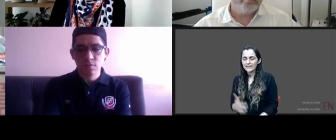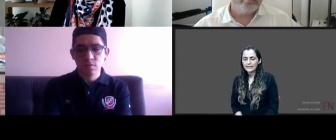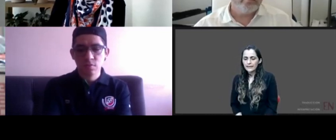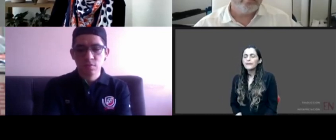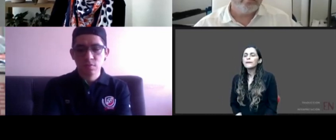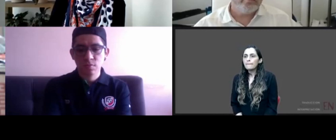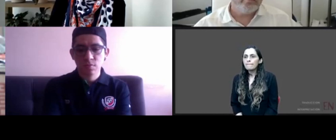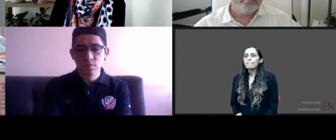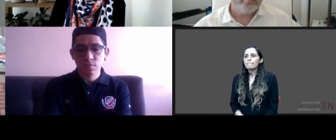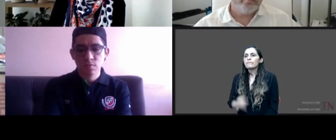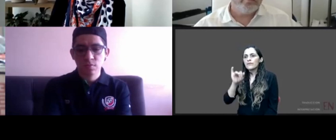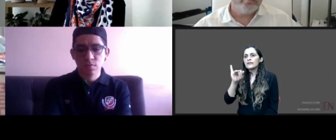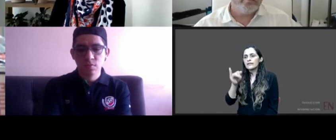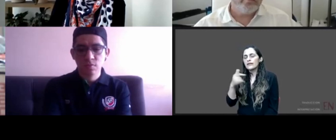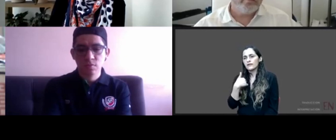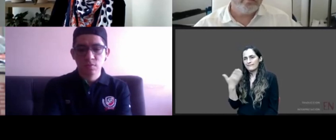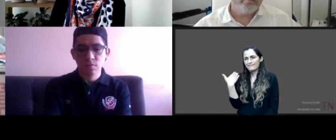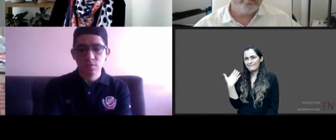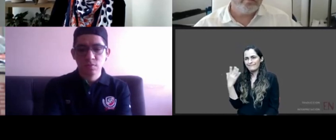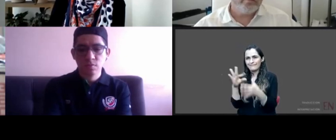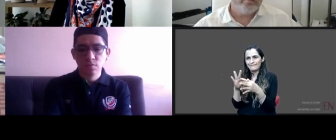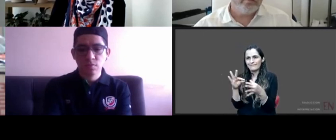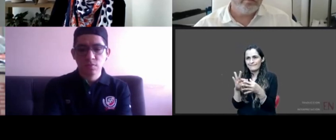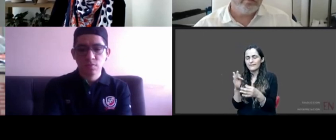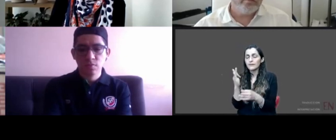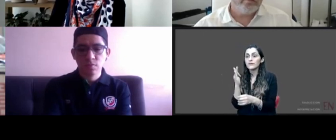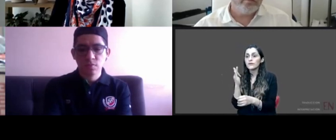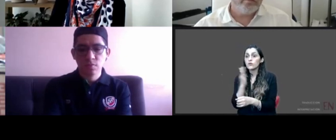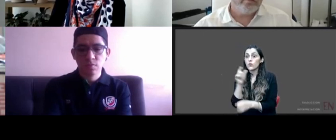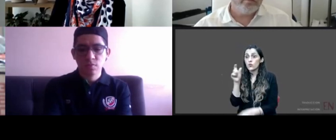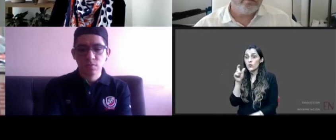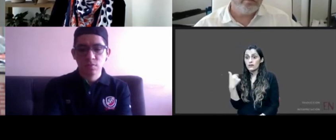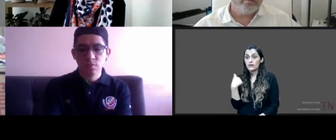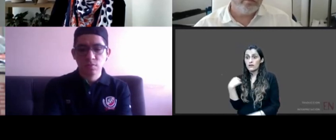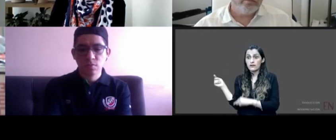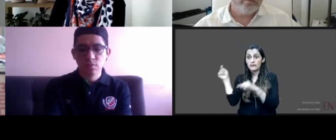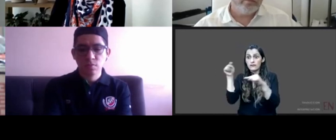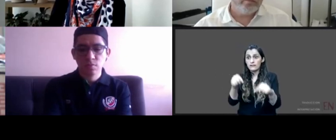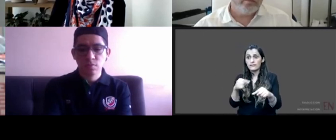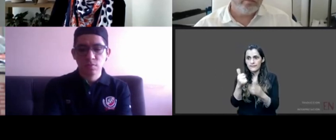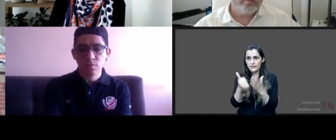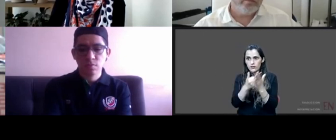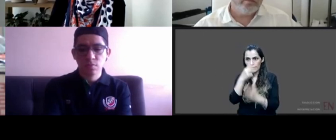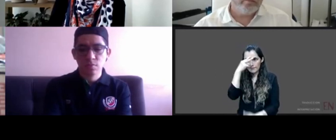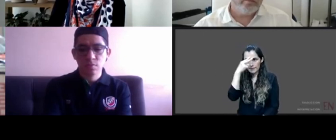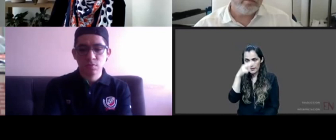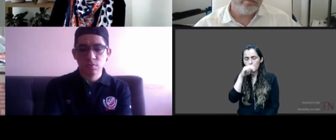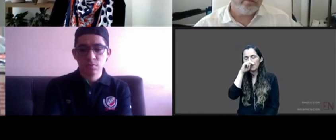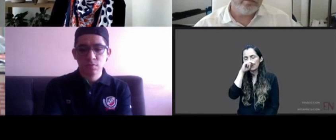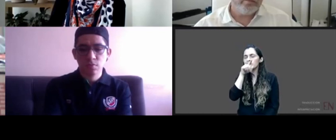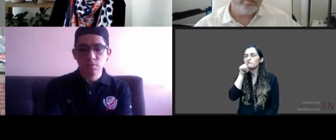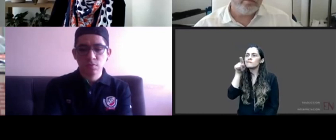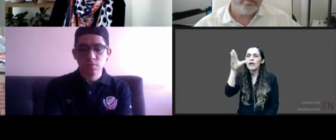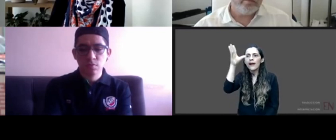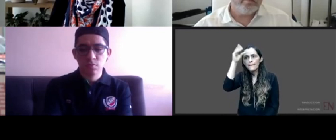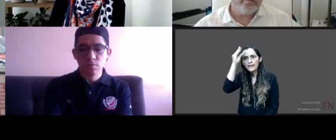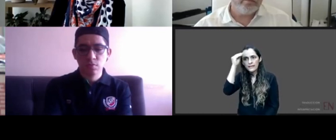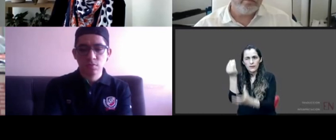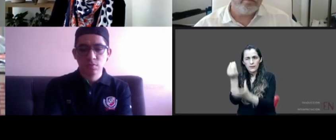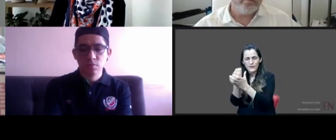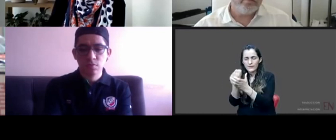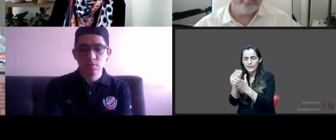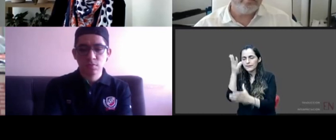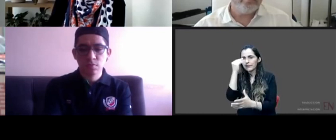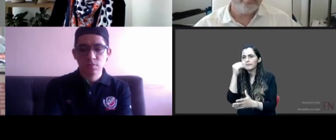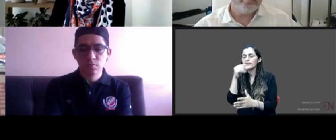Sí, como les comentaba, ya estando aquí pues en la escuela, tuve oportunidad de trabajar como